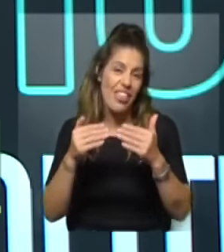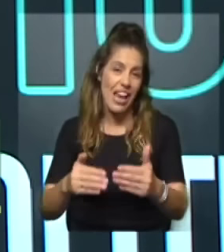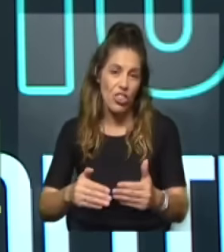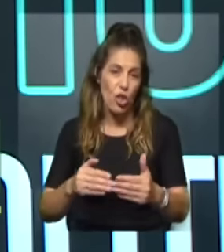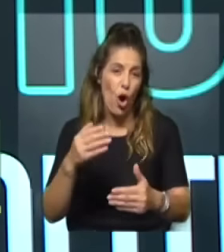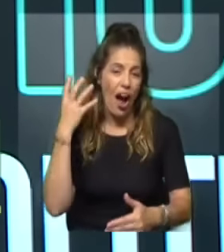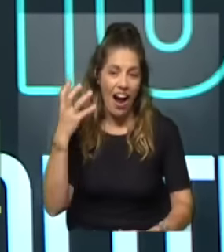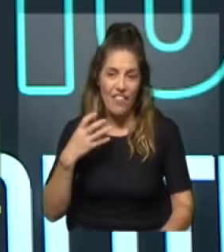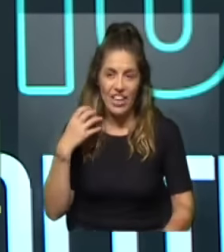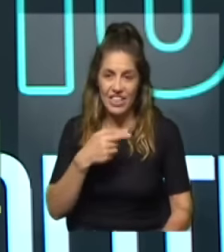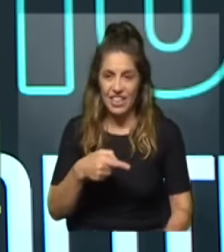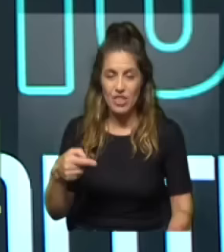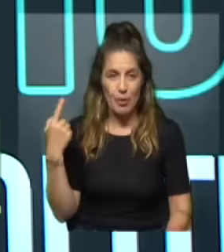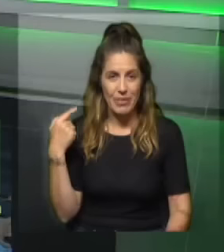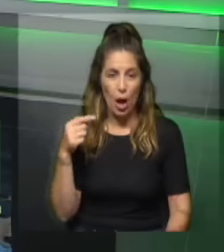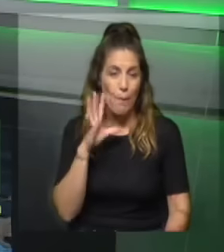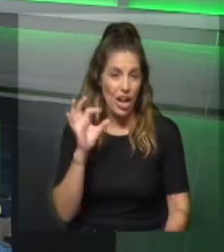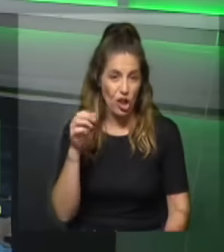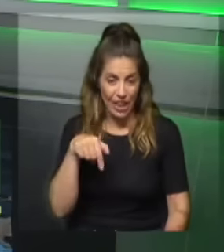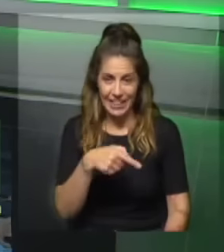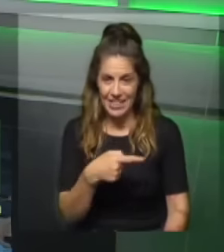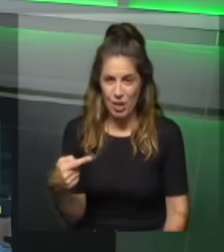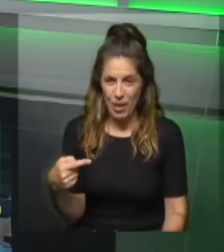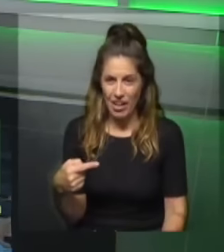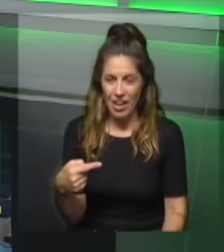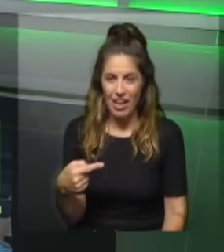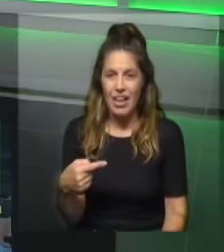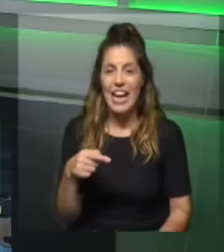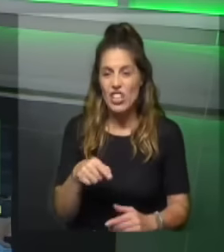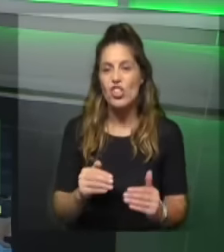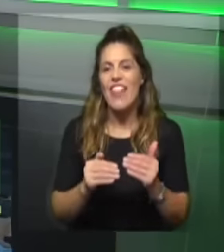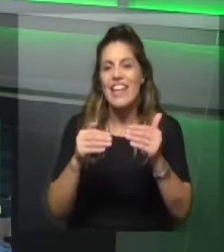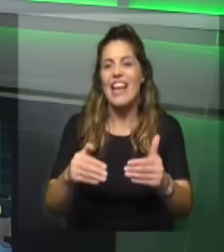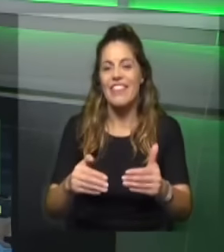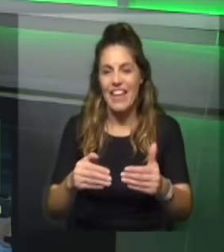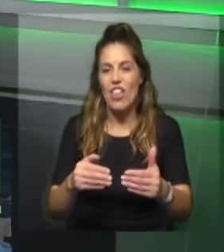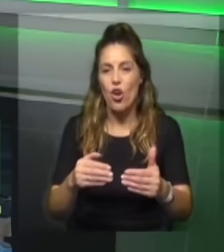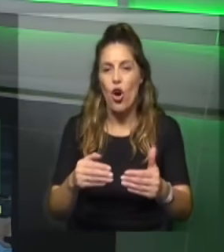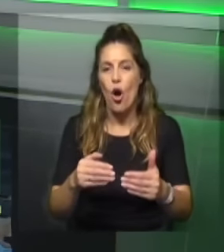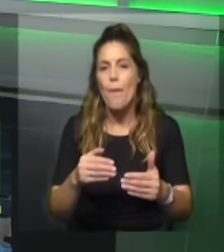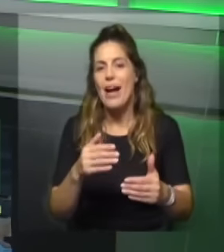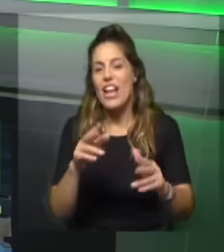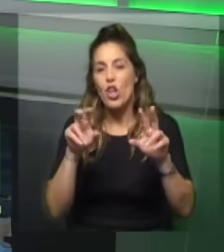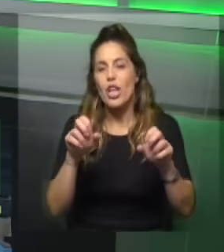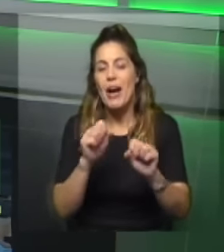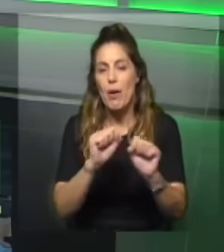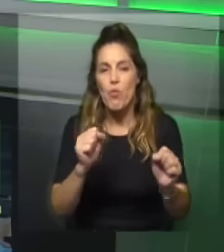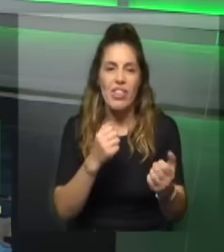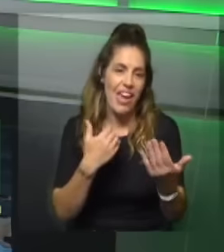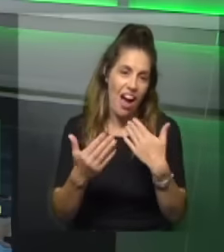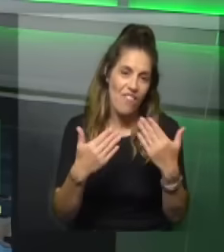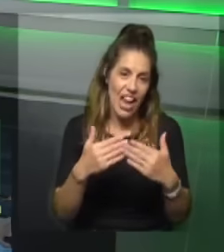forma está eh Perdón fue esta semana eh el está adelantando un poco por qué camino puede ir el presidente en ese en ese